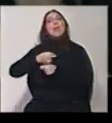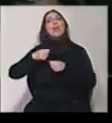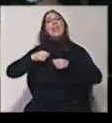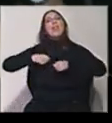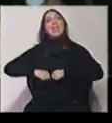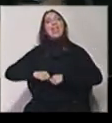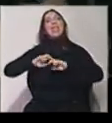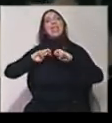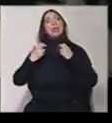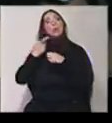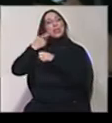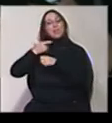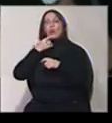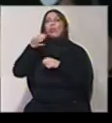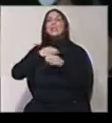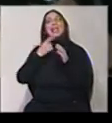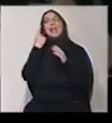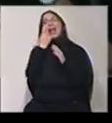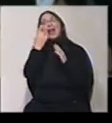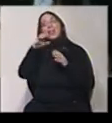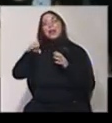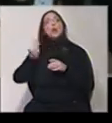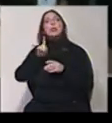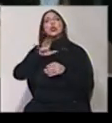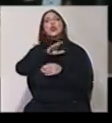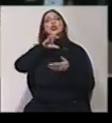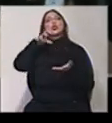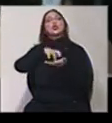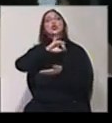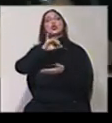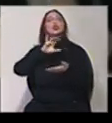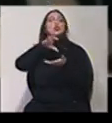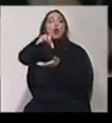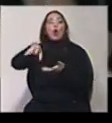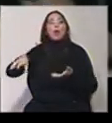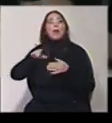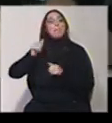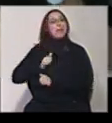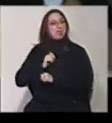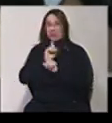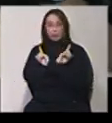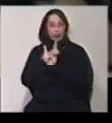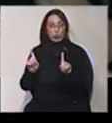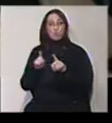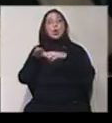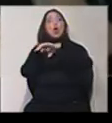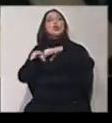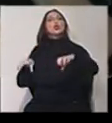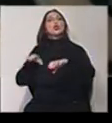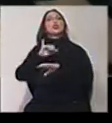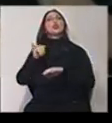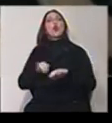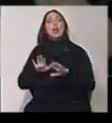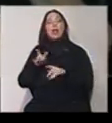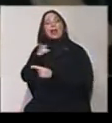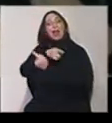cada circunstancia. No va a ser una zona militar, no será una zona militar, será una zona donde